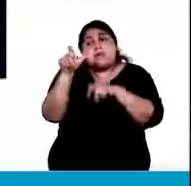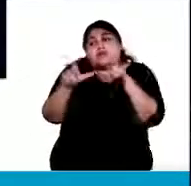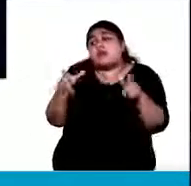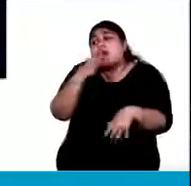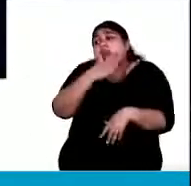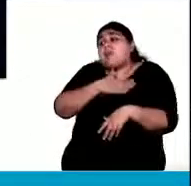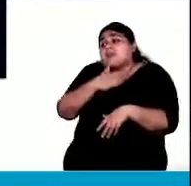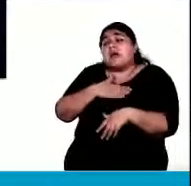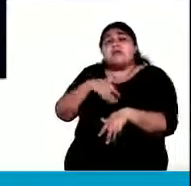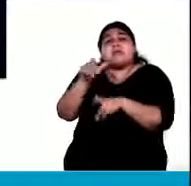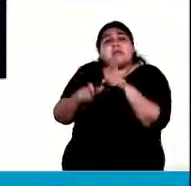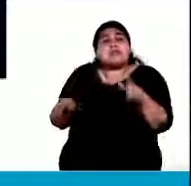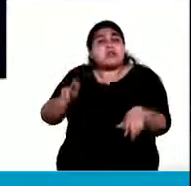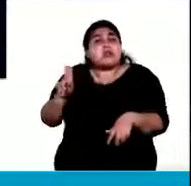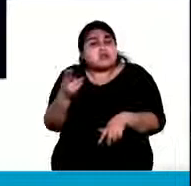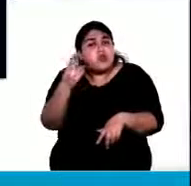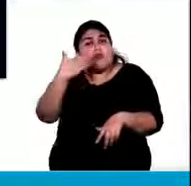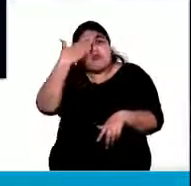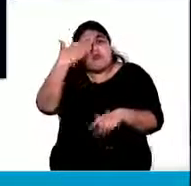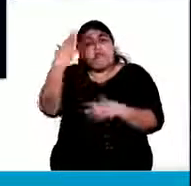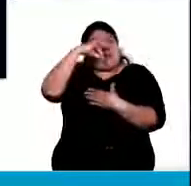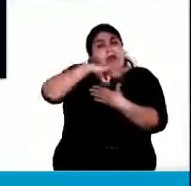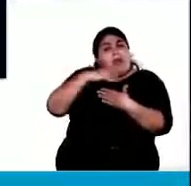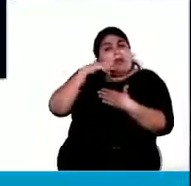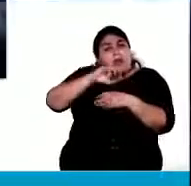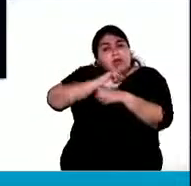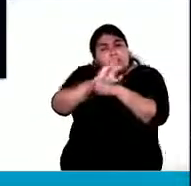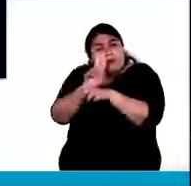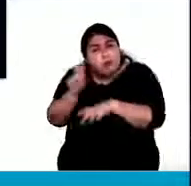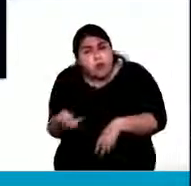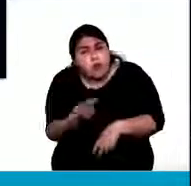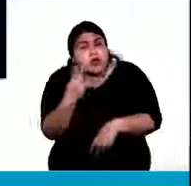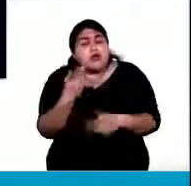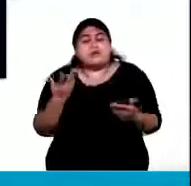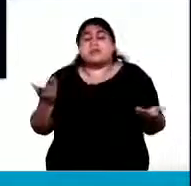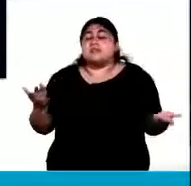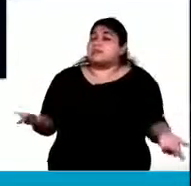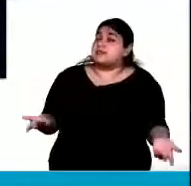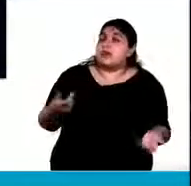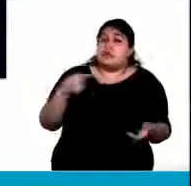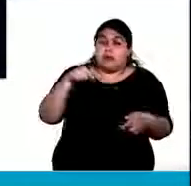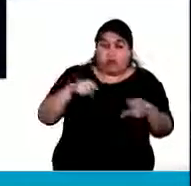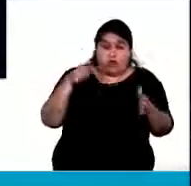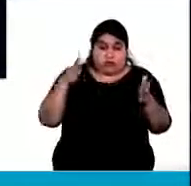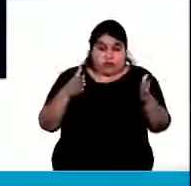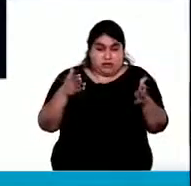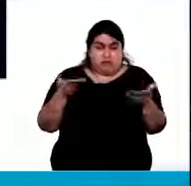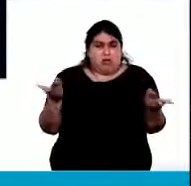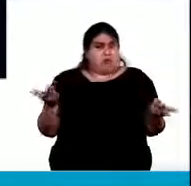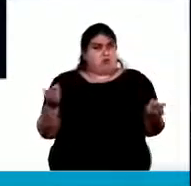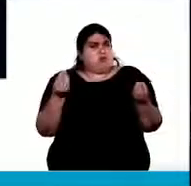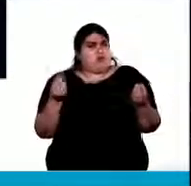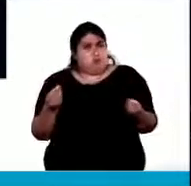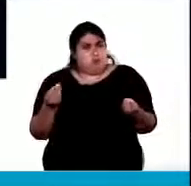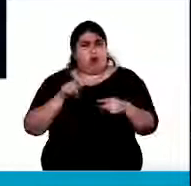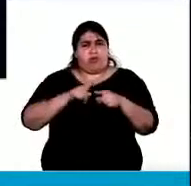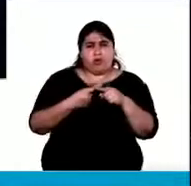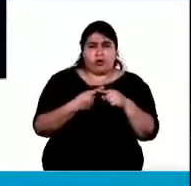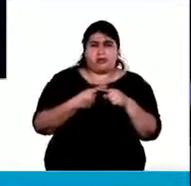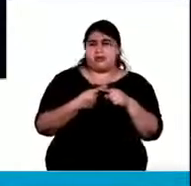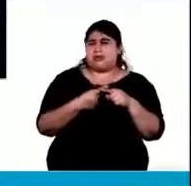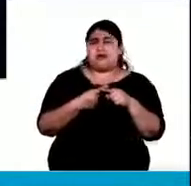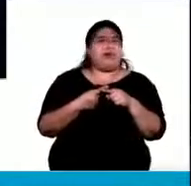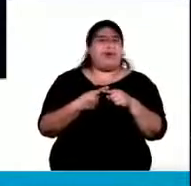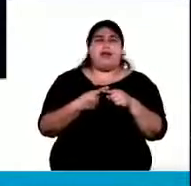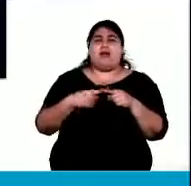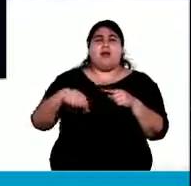lamentablemente han sufrido la enfermedad, incluso para aquellas que hayan muerto, pero en una ventaja corta de política